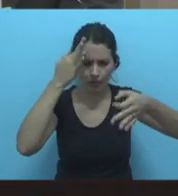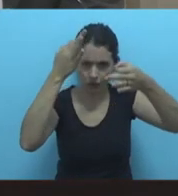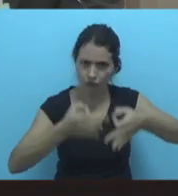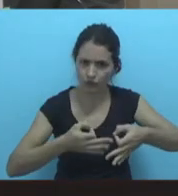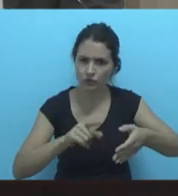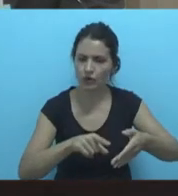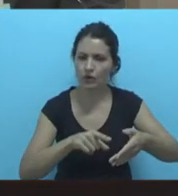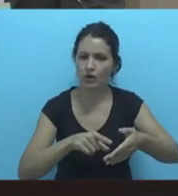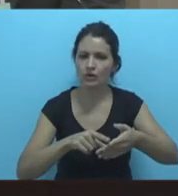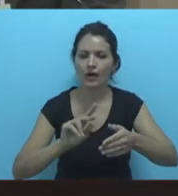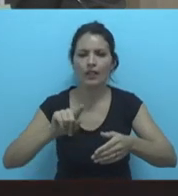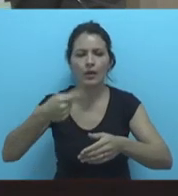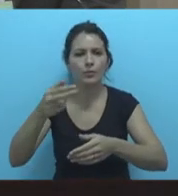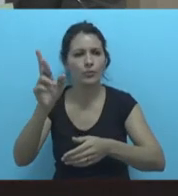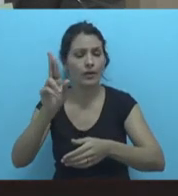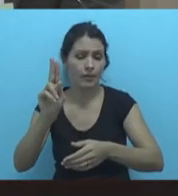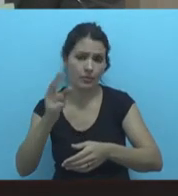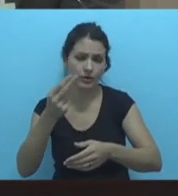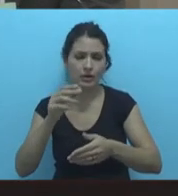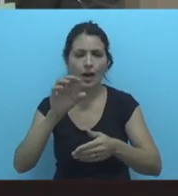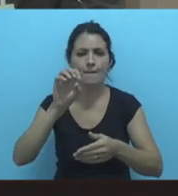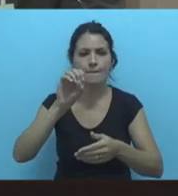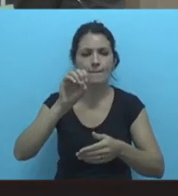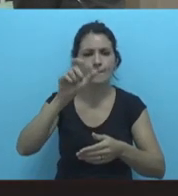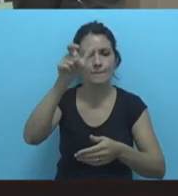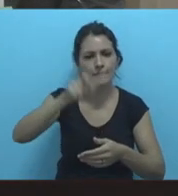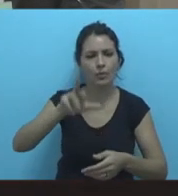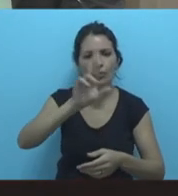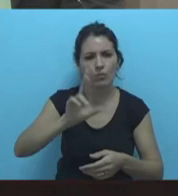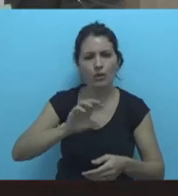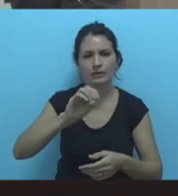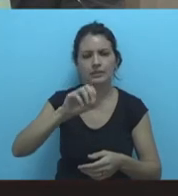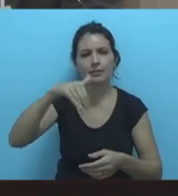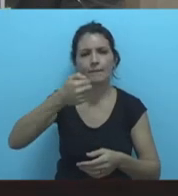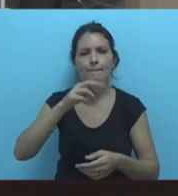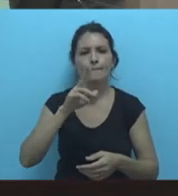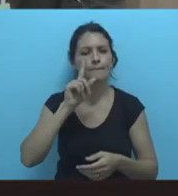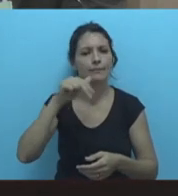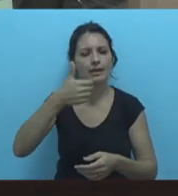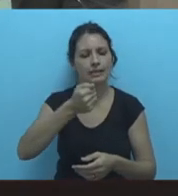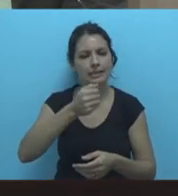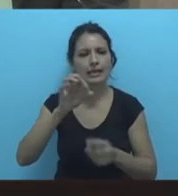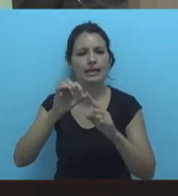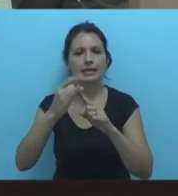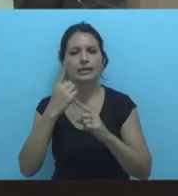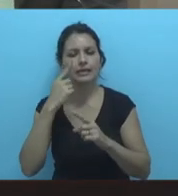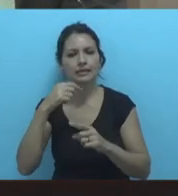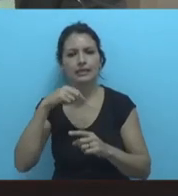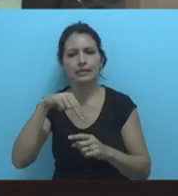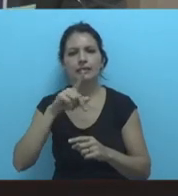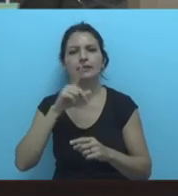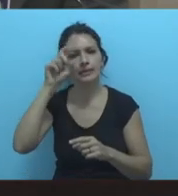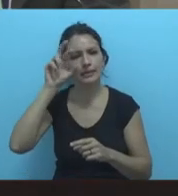destacada post-mortem de la señora Marina Quintero por su prolongada actividad como militante de los derechos de las personas trans y por su contribución